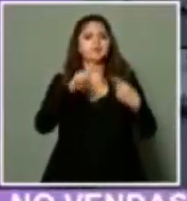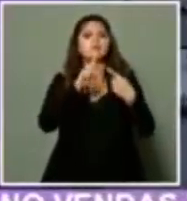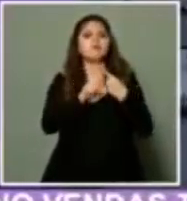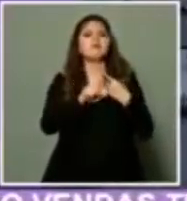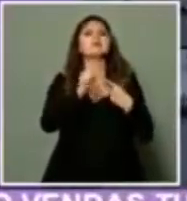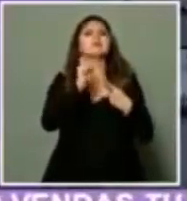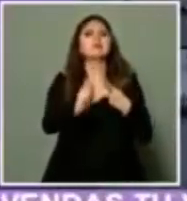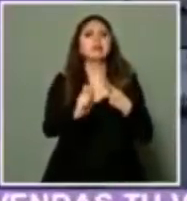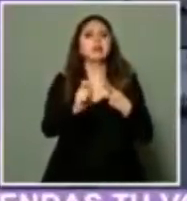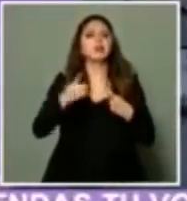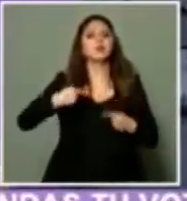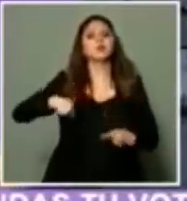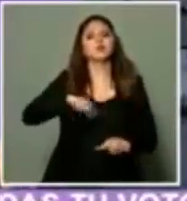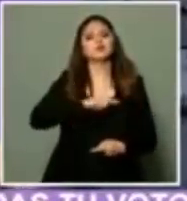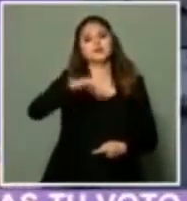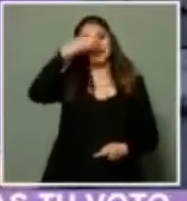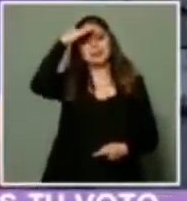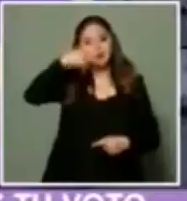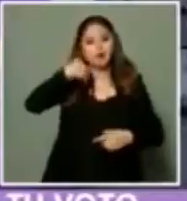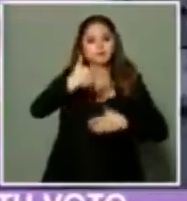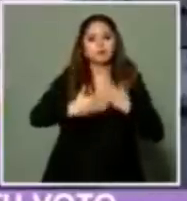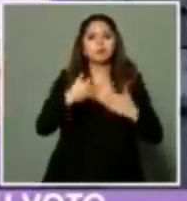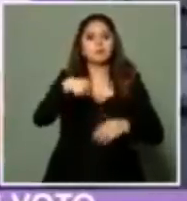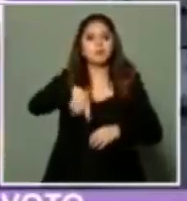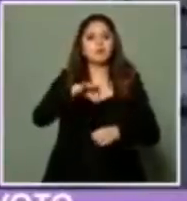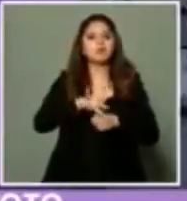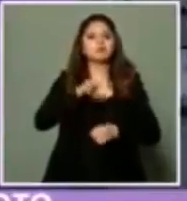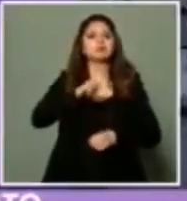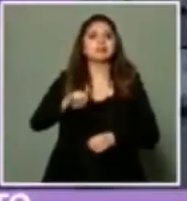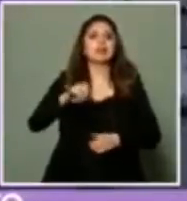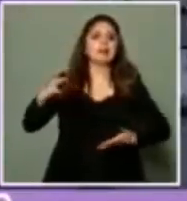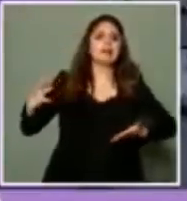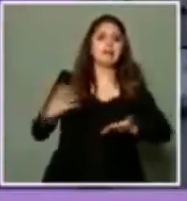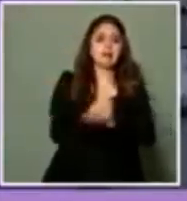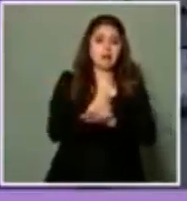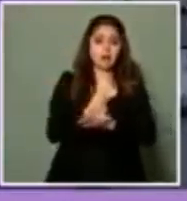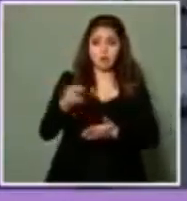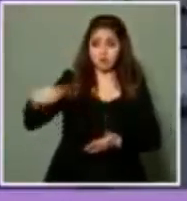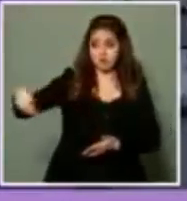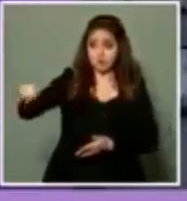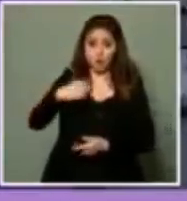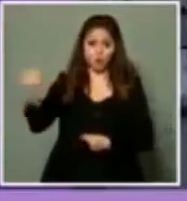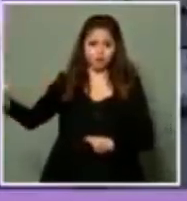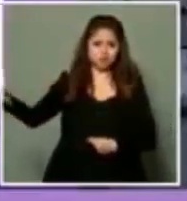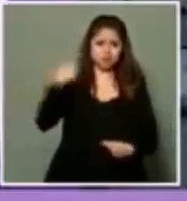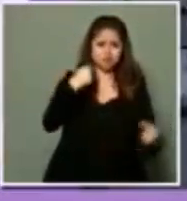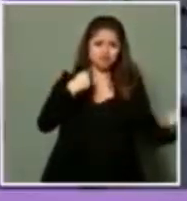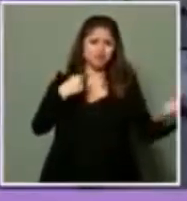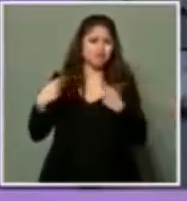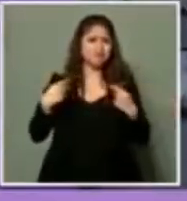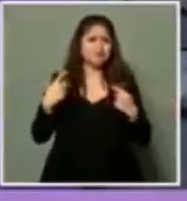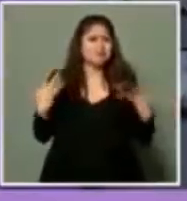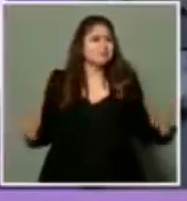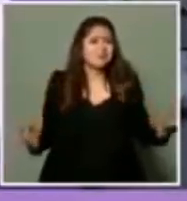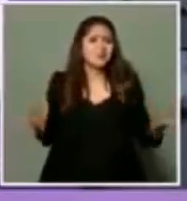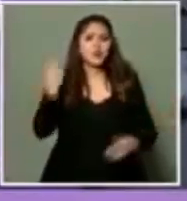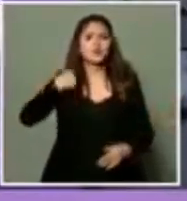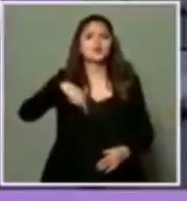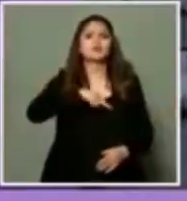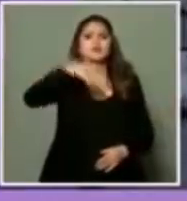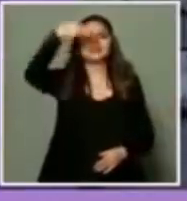vamos ganando, justamente. Nos están echando un montón aquí porque vamos